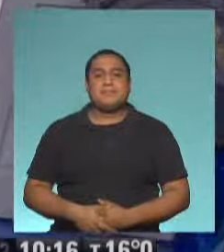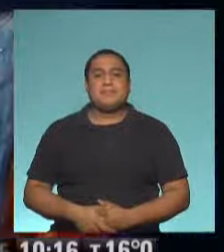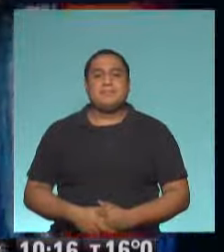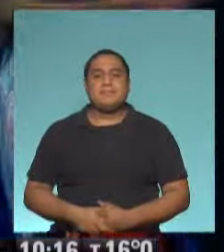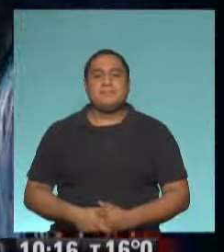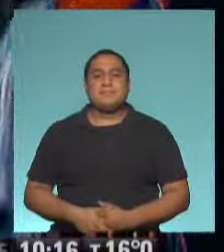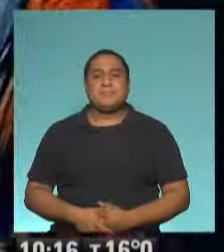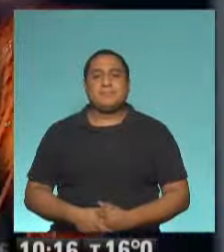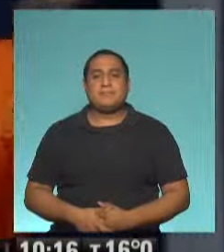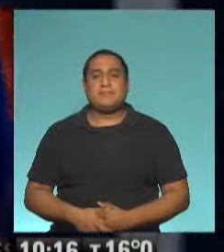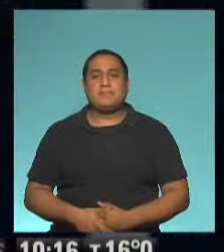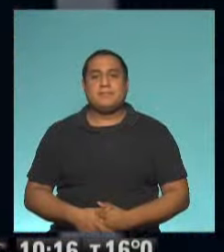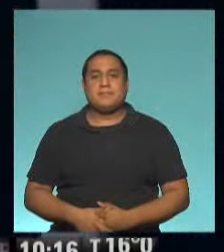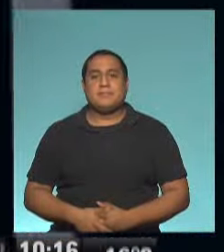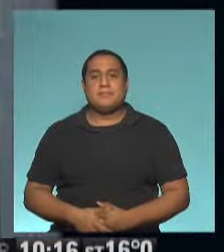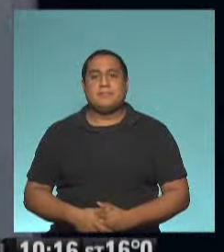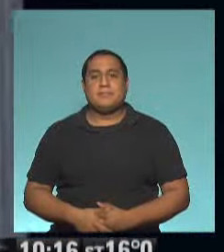¡Esa!